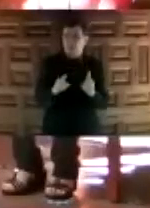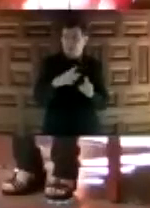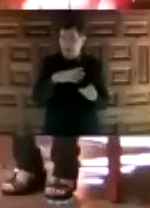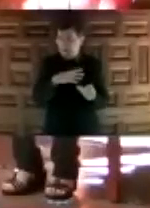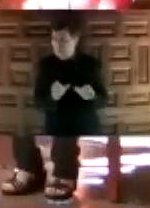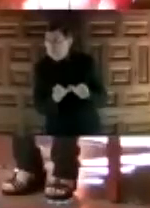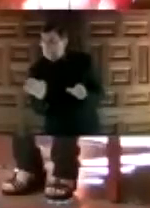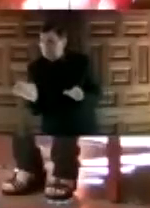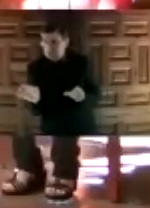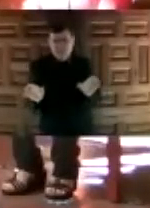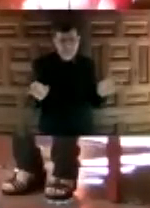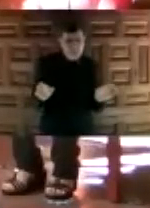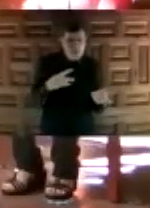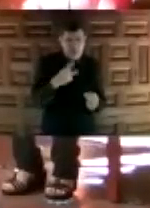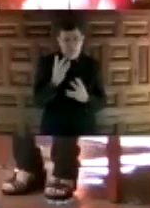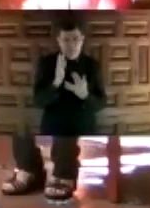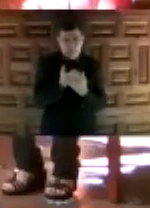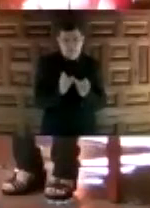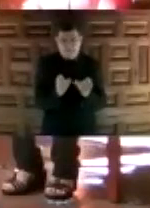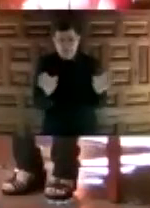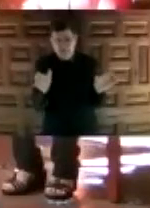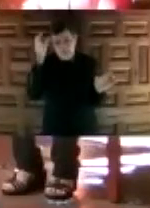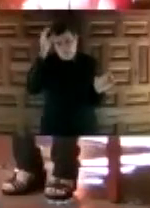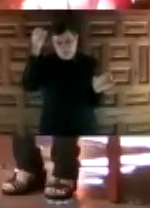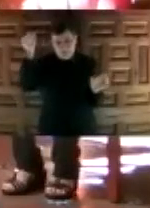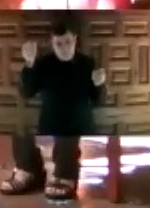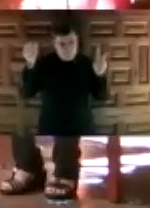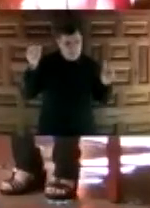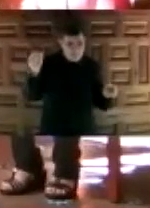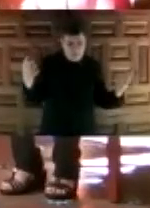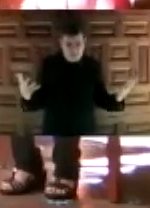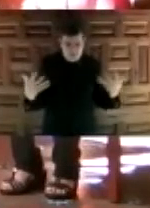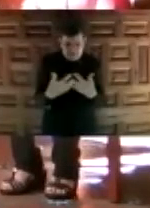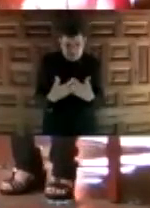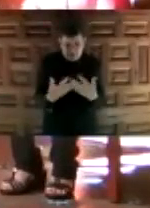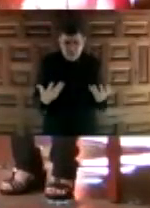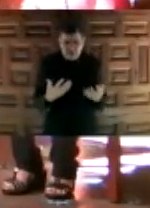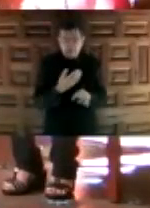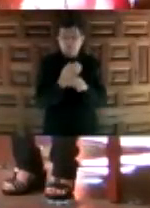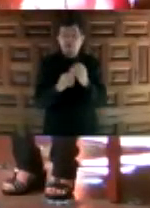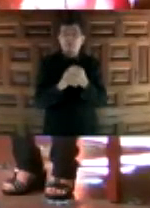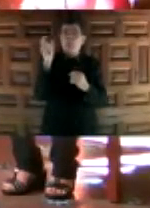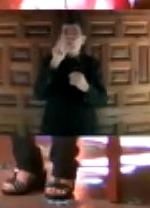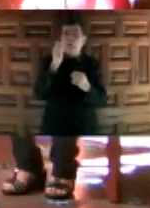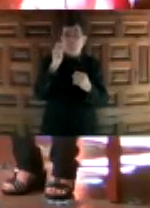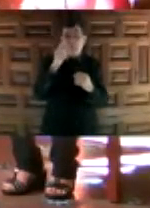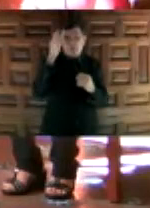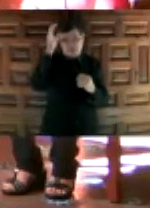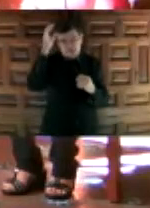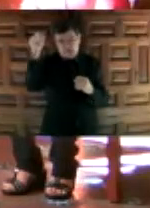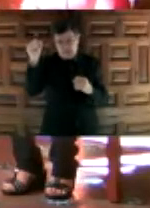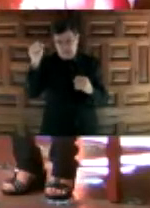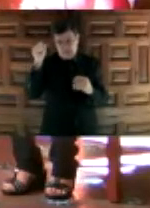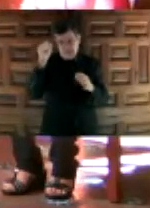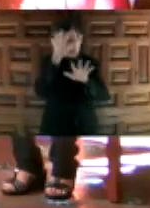entre esta parte conceptual y la realidad misma. Al ser